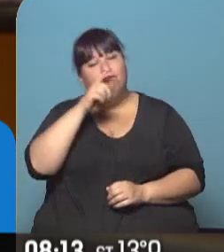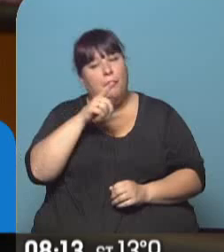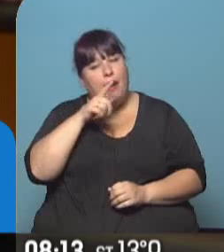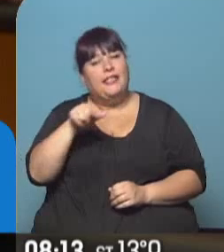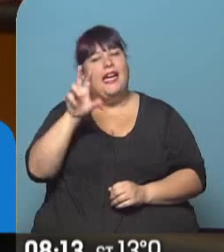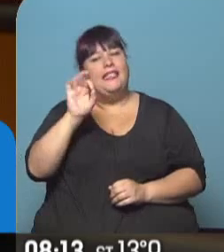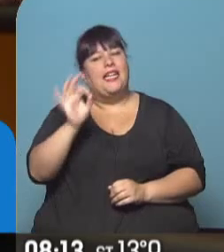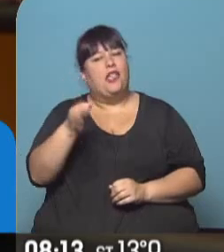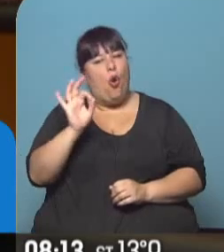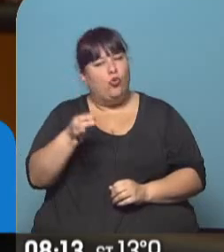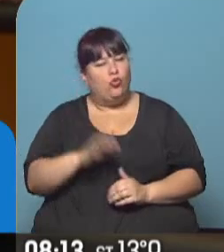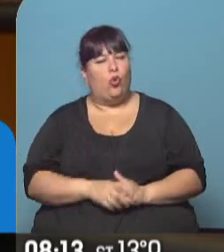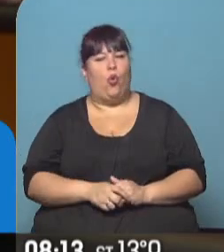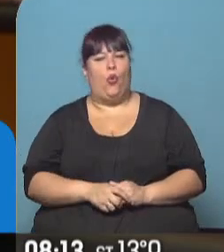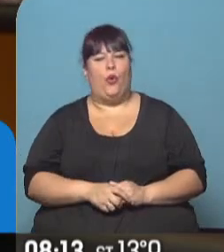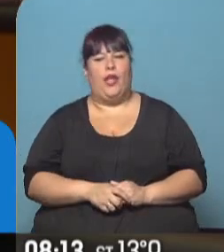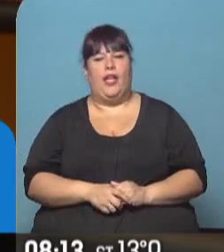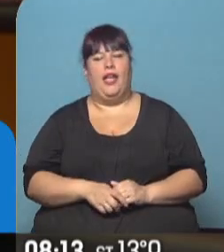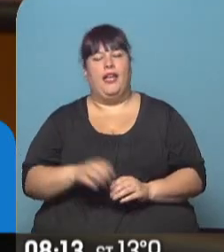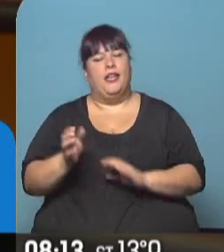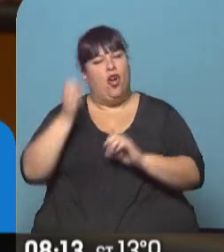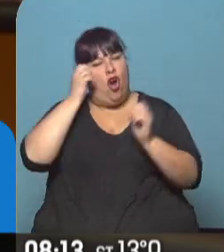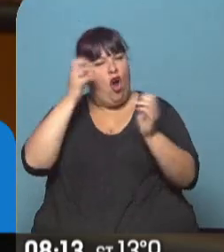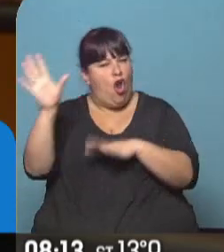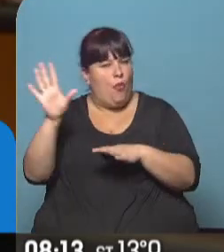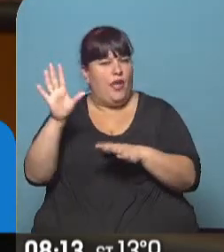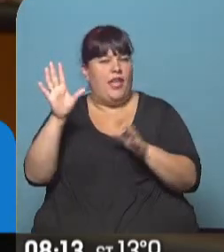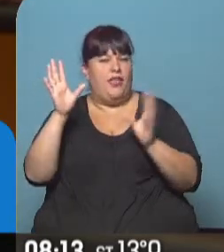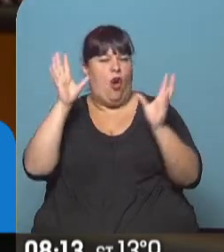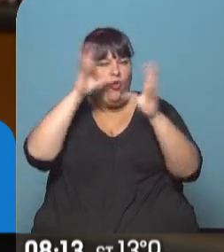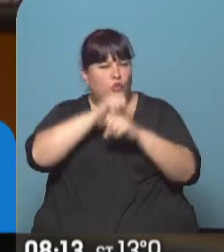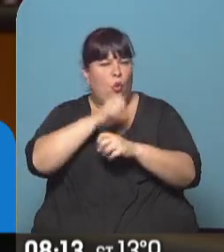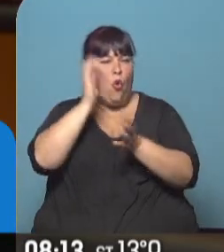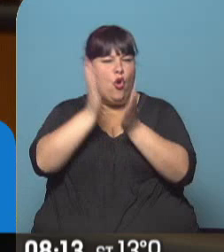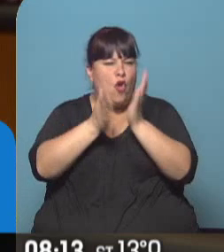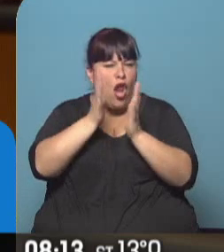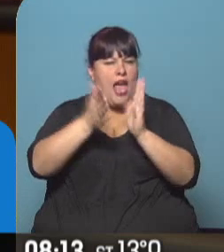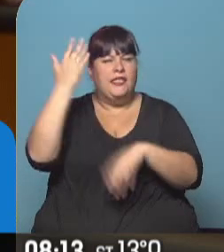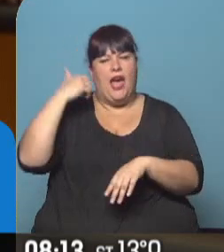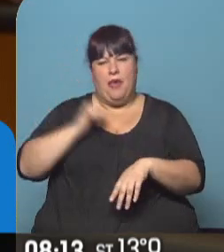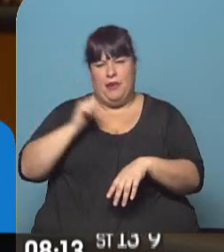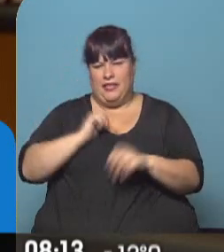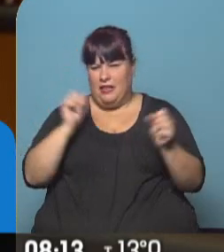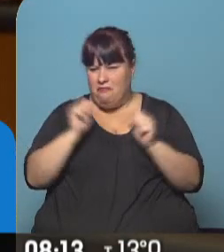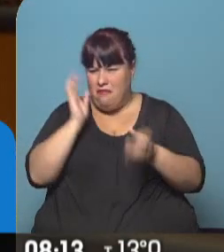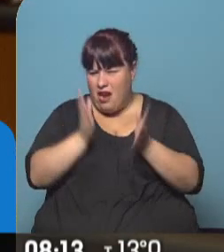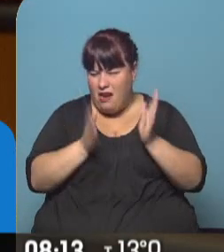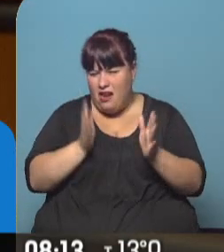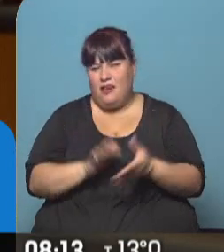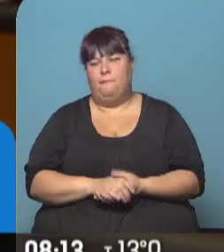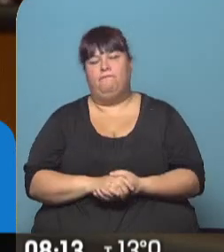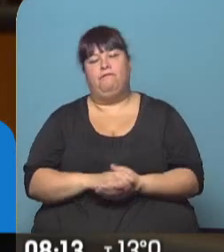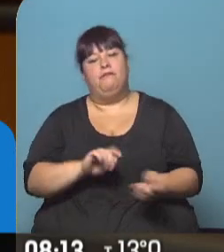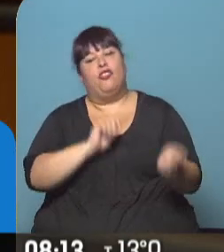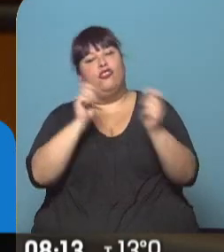aquel 30 de octubre dejamos atrás la oscuridad y la violencia de la última dictadura militar y